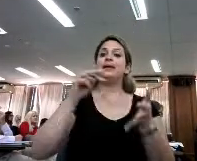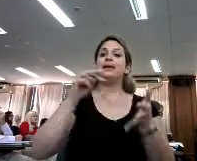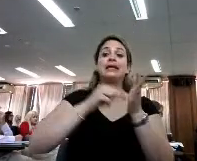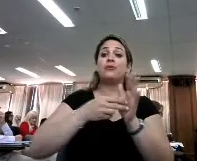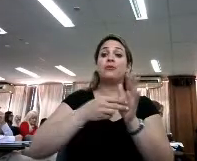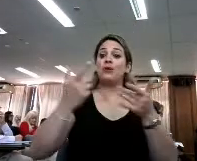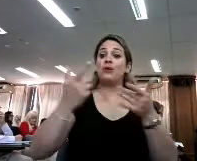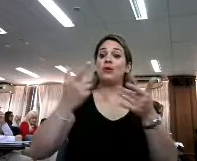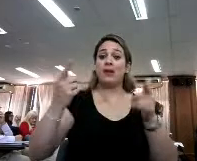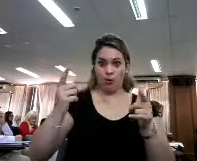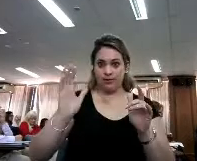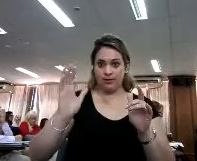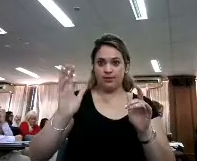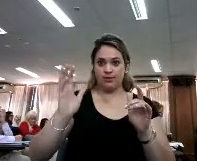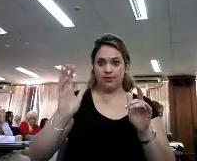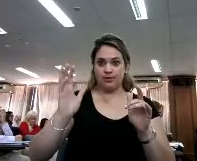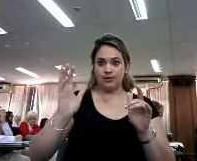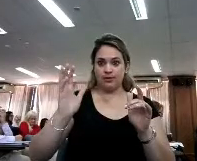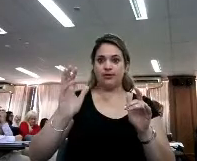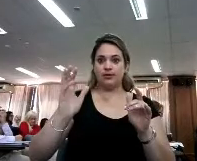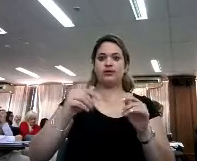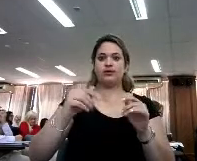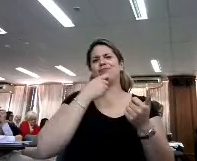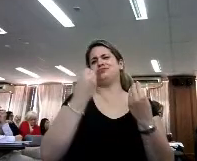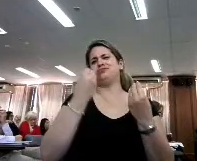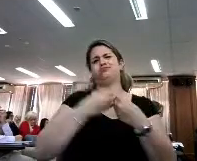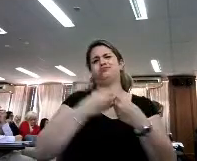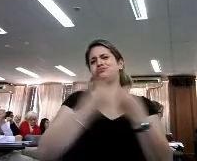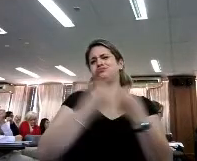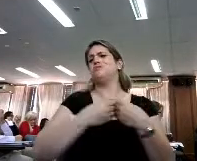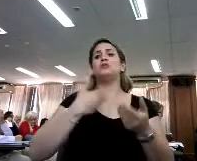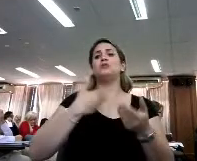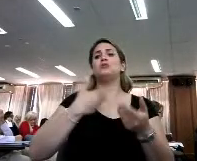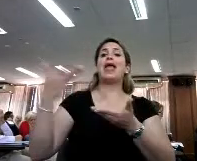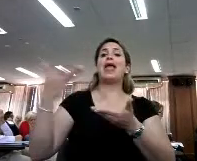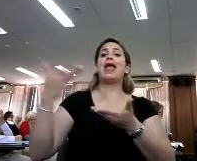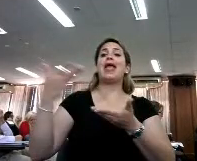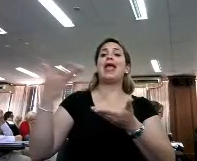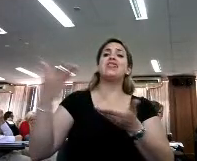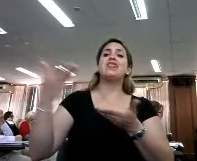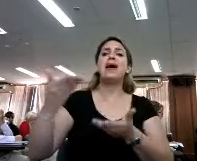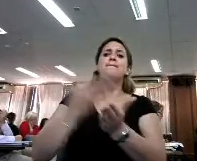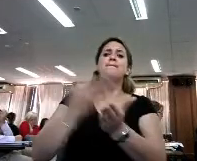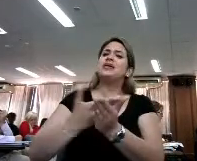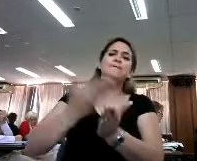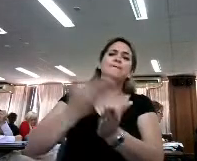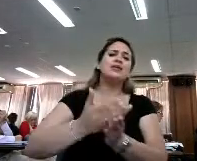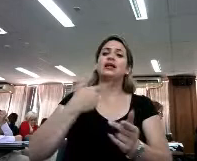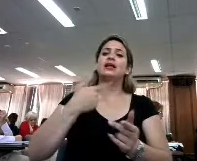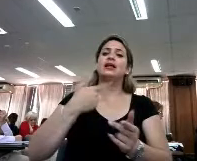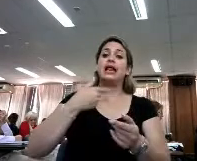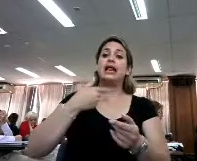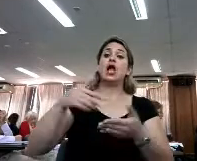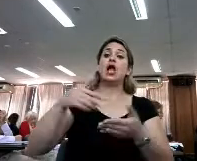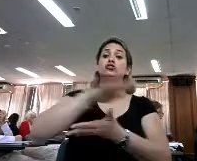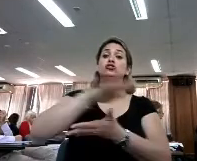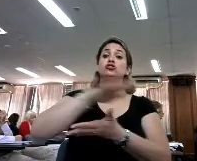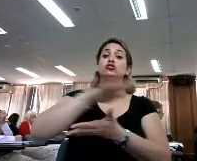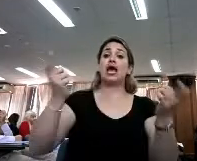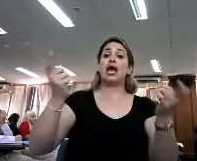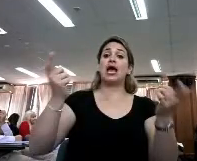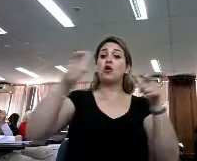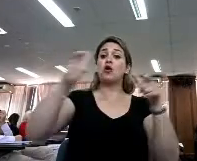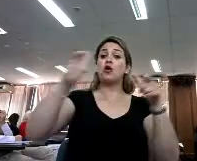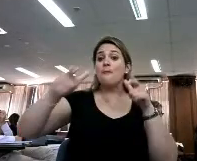inconvenientes. Podría quedarme aquí exponiéndoles casos. Hay una demanda que en algún momento presentó la Sociedad Colombiana de Gestión contra